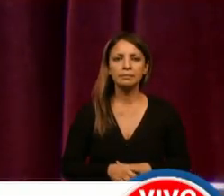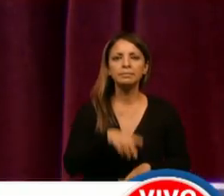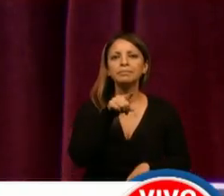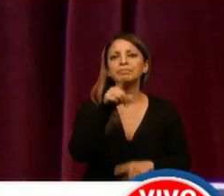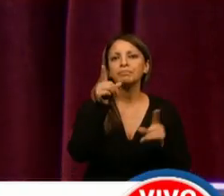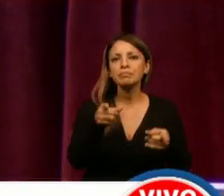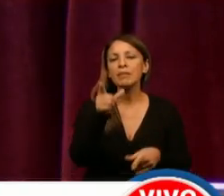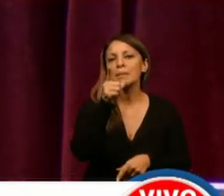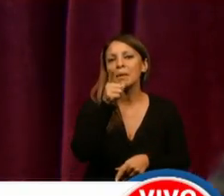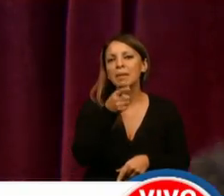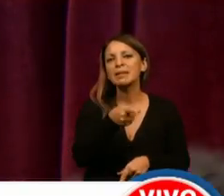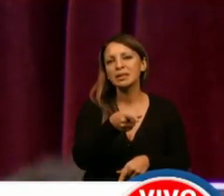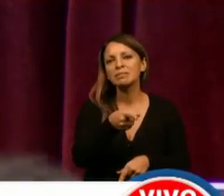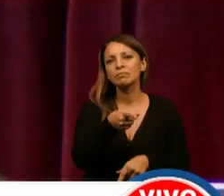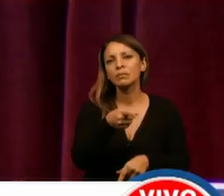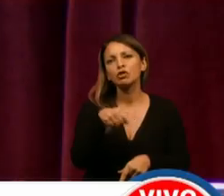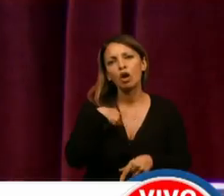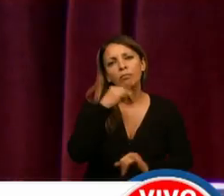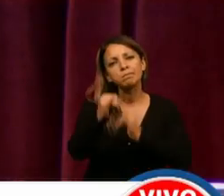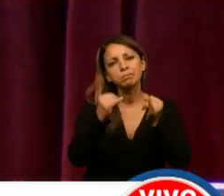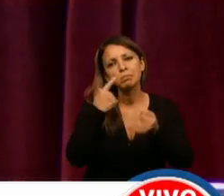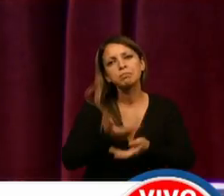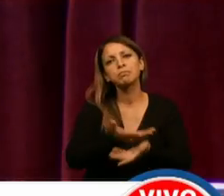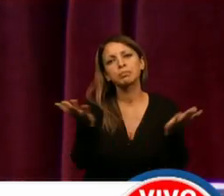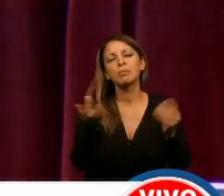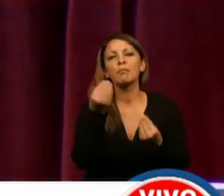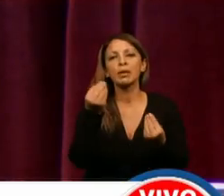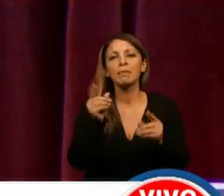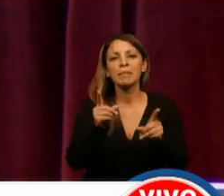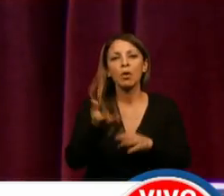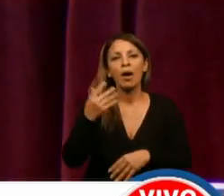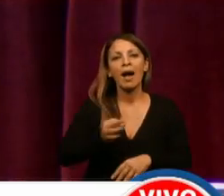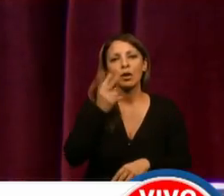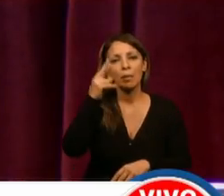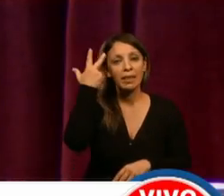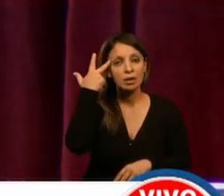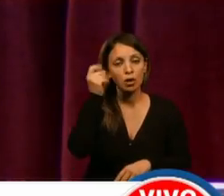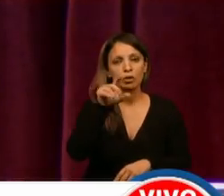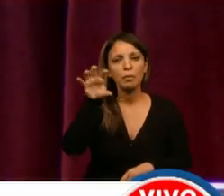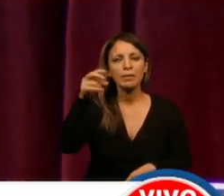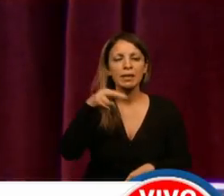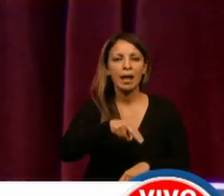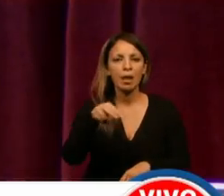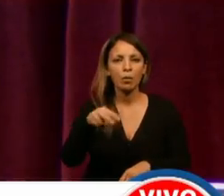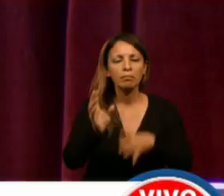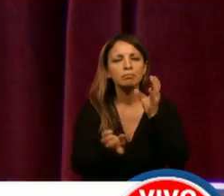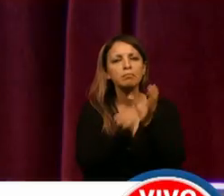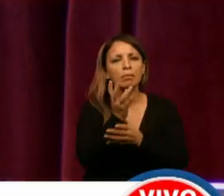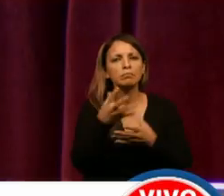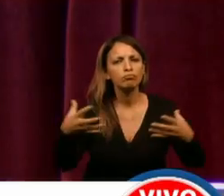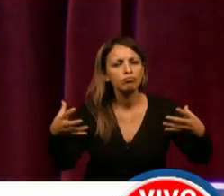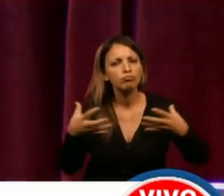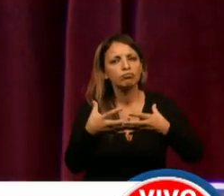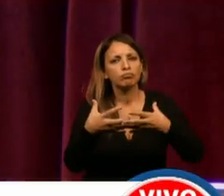parece que es lo visibilizó y lo menciono porque en el año 2018 en la provincia de neuquén se constituye una fuerte